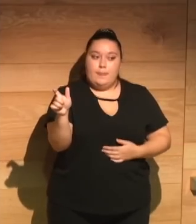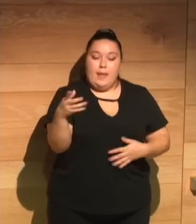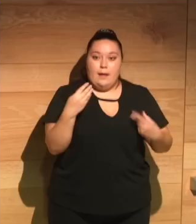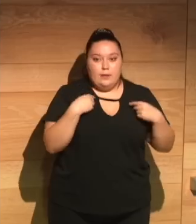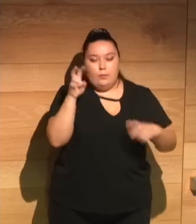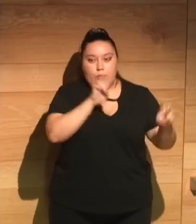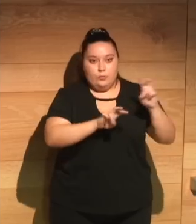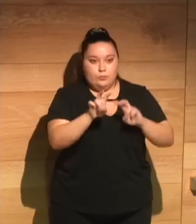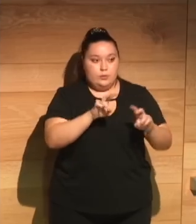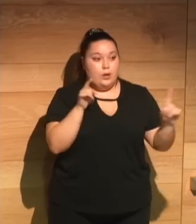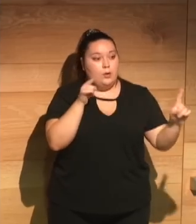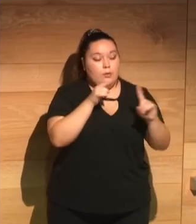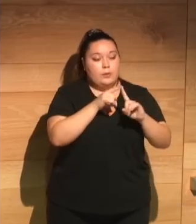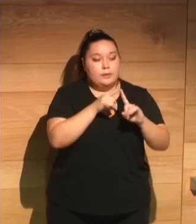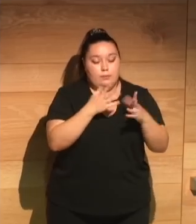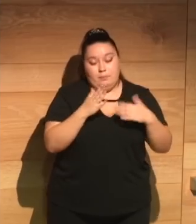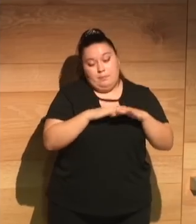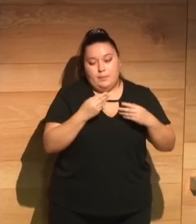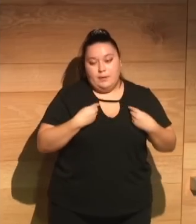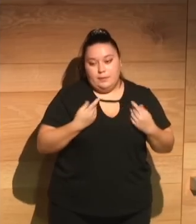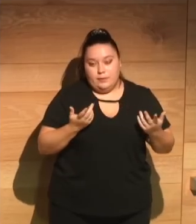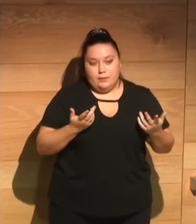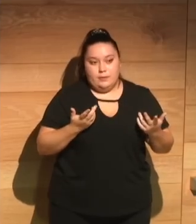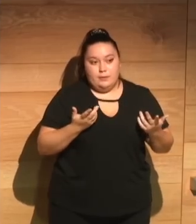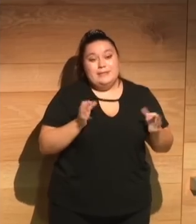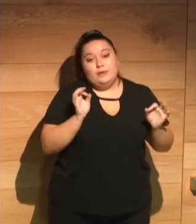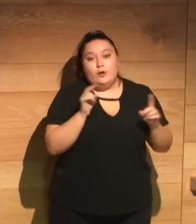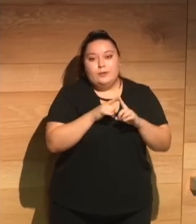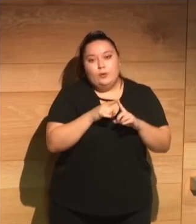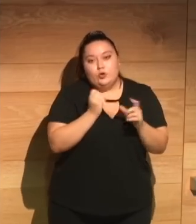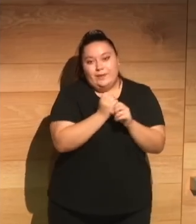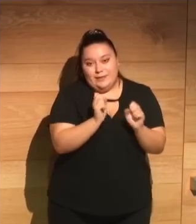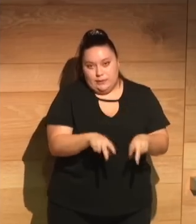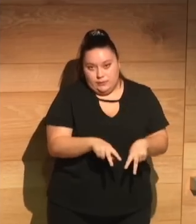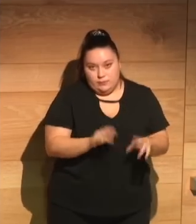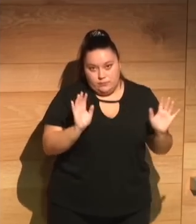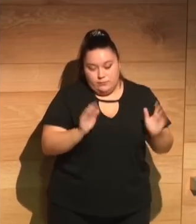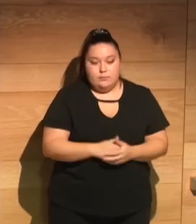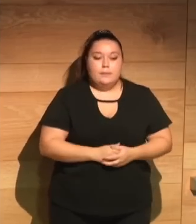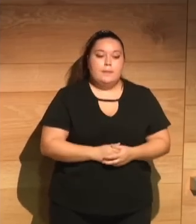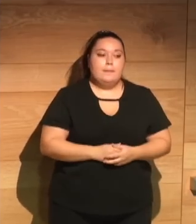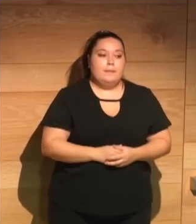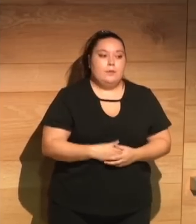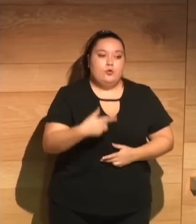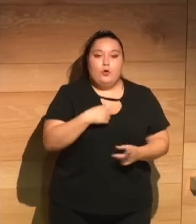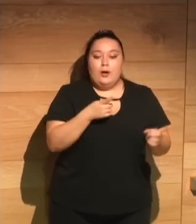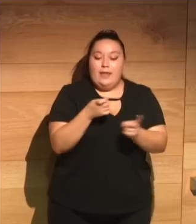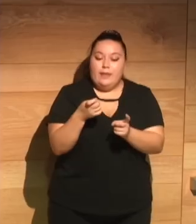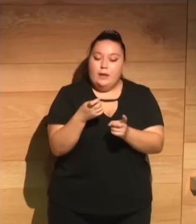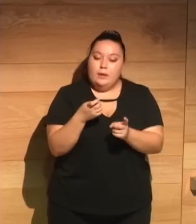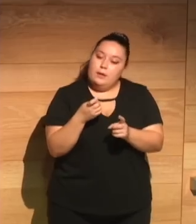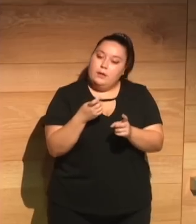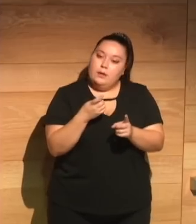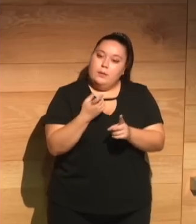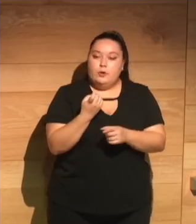vida para vivir, para la redundancia, sin trabajar. O sea, ¿cómo qué puedo hacer para no ir a cazar, ¿vale?